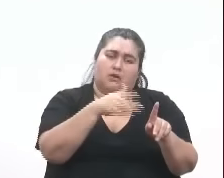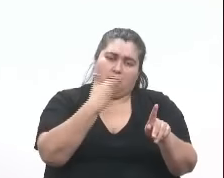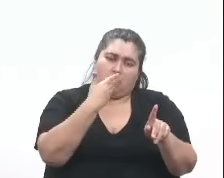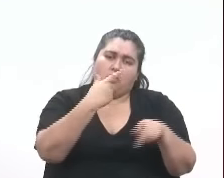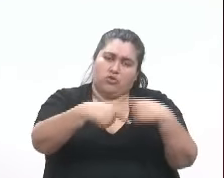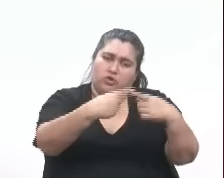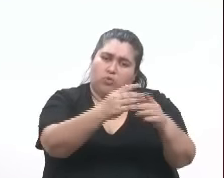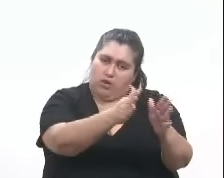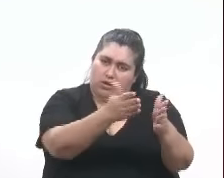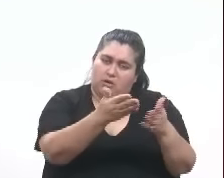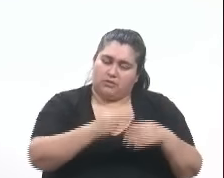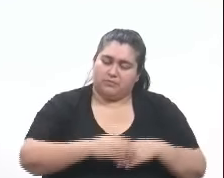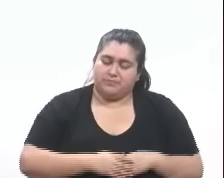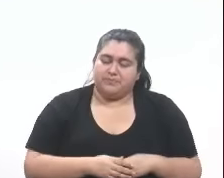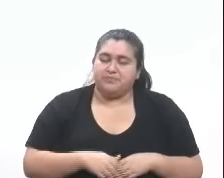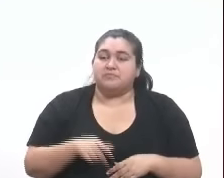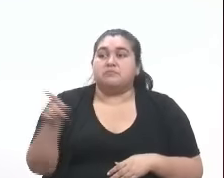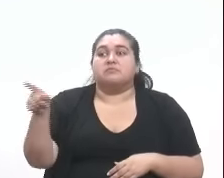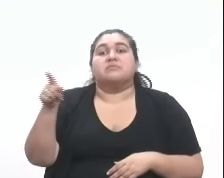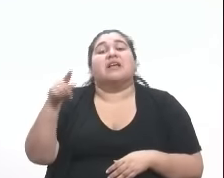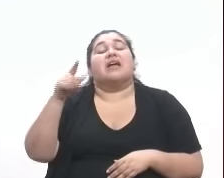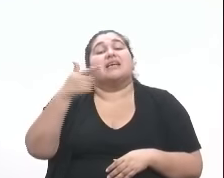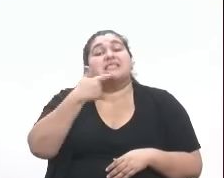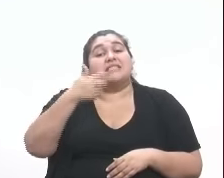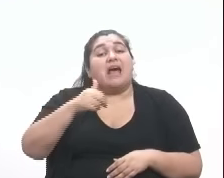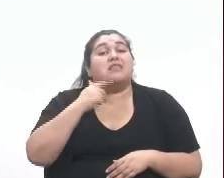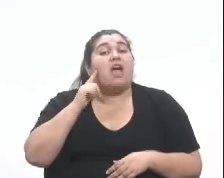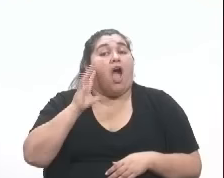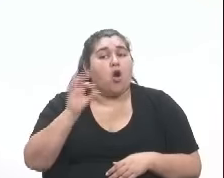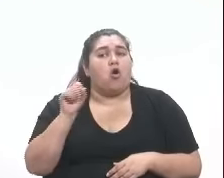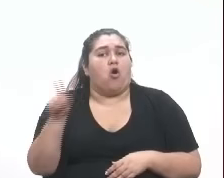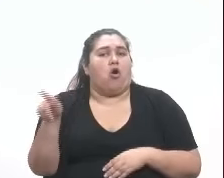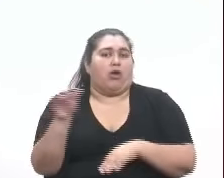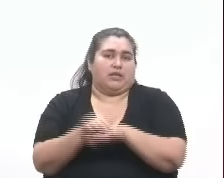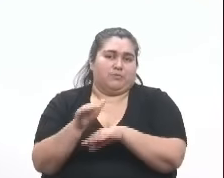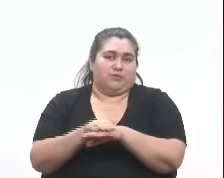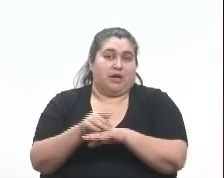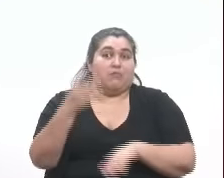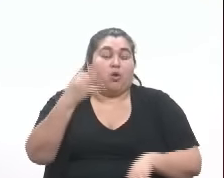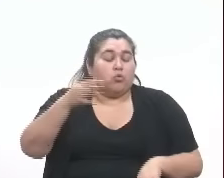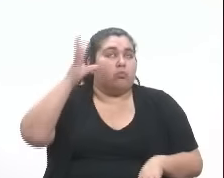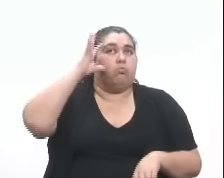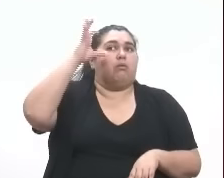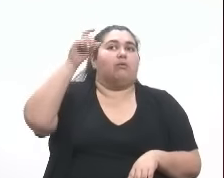Sí. Estaba encargado, me vino a la memoria nada más, pues,